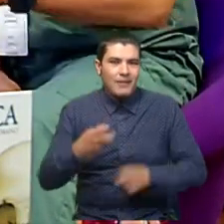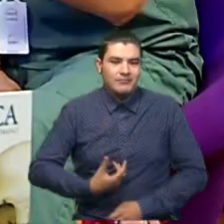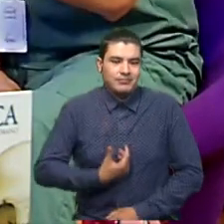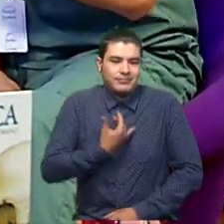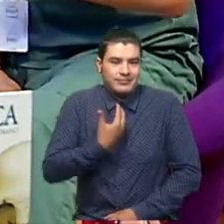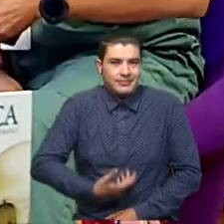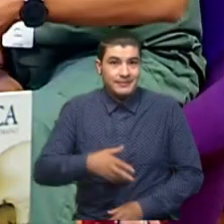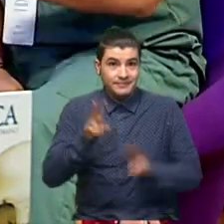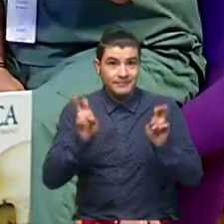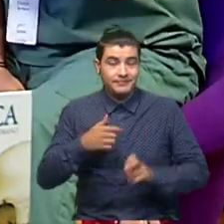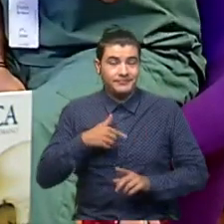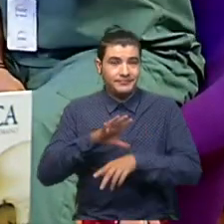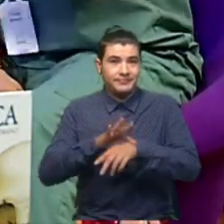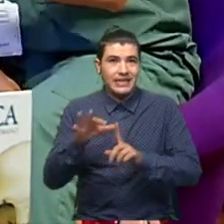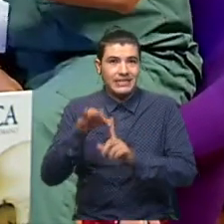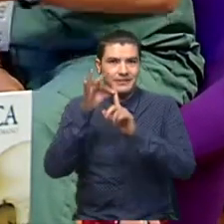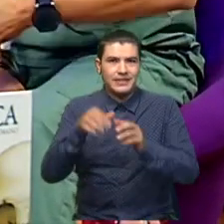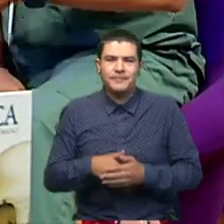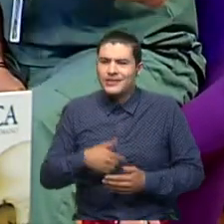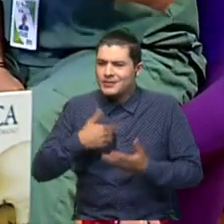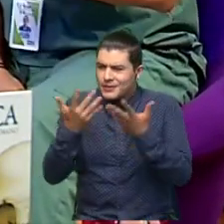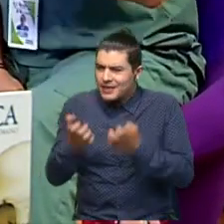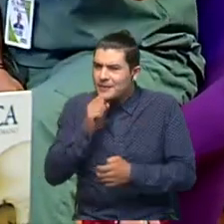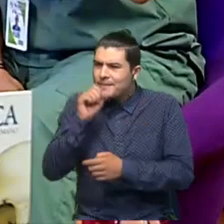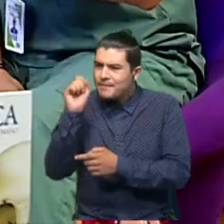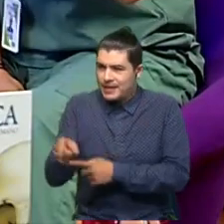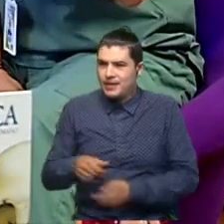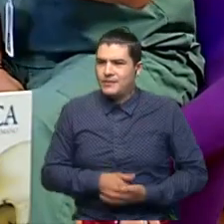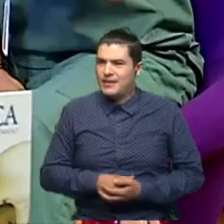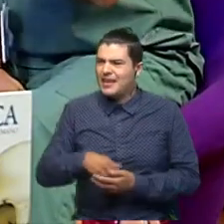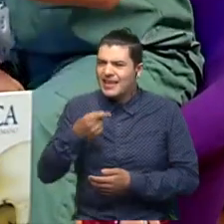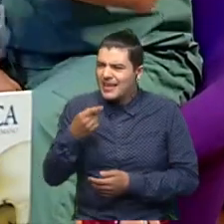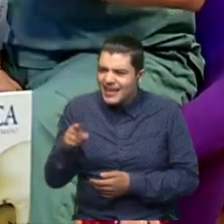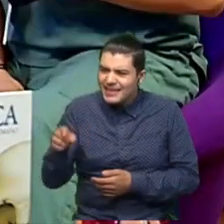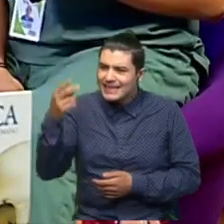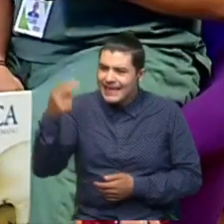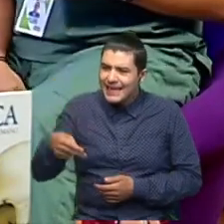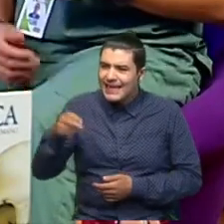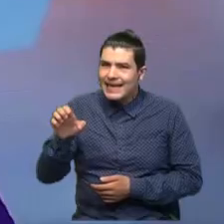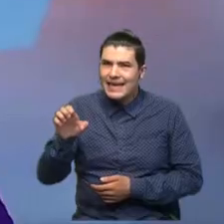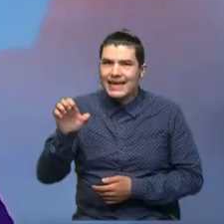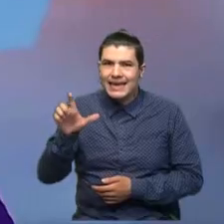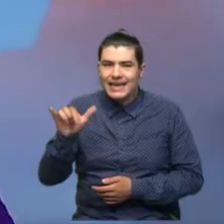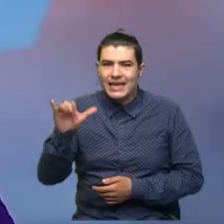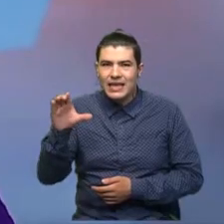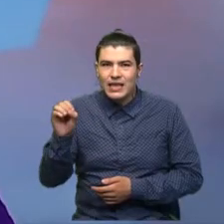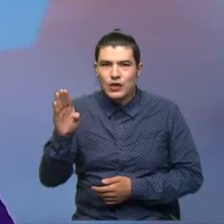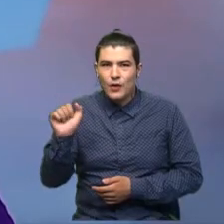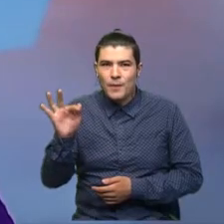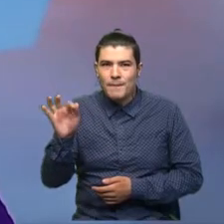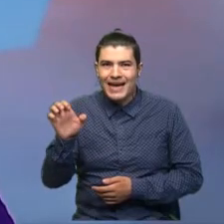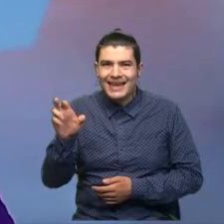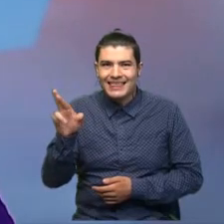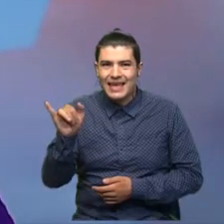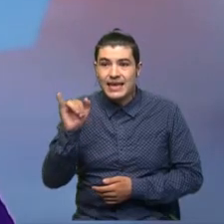programa yo quiero hacerle una pregunta muy concreta. ¿Qué es el Helicobacter pylori? Bueno, el Helicobacter pylori es una